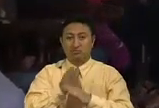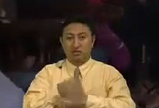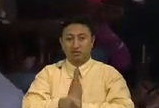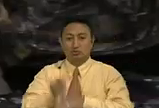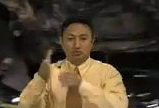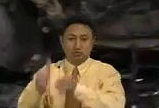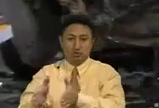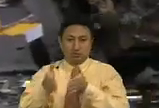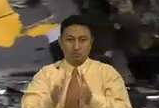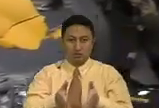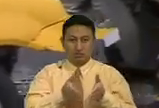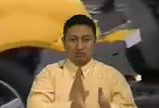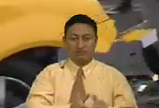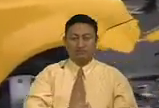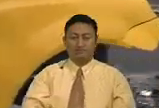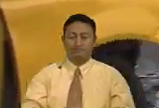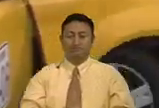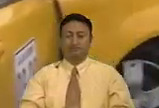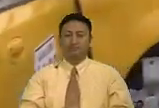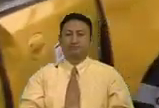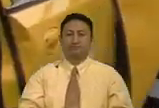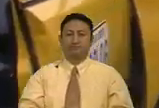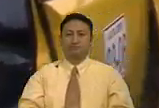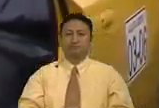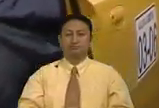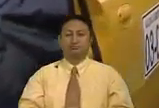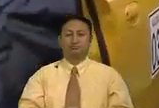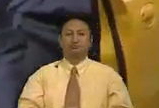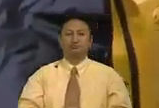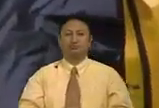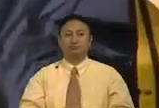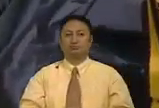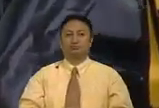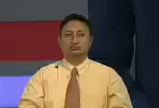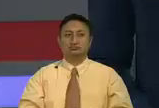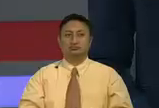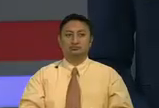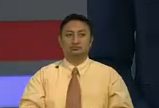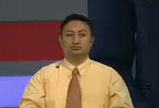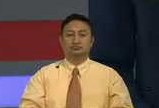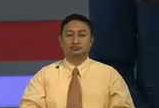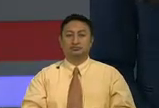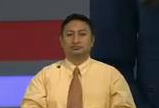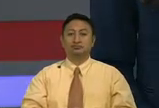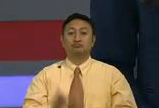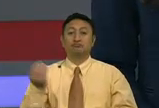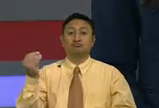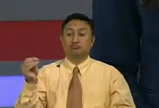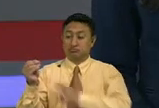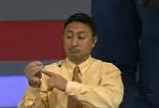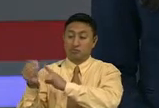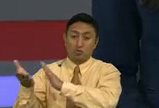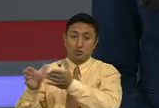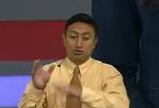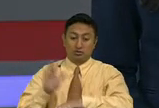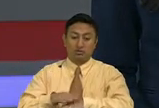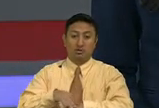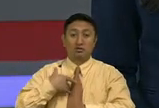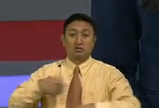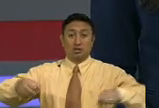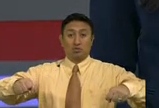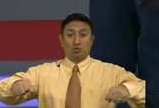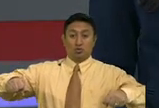cuerpos. Desde la provincia de Santa Elena, informó Darwin Villao. Y un joven murió tras estrellarse con su